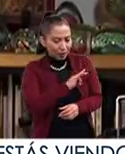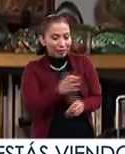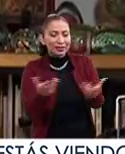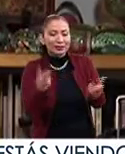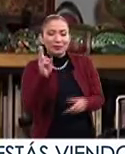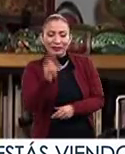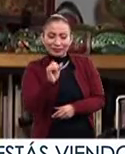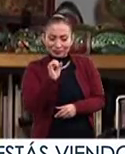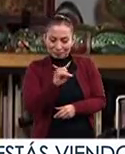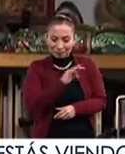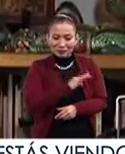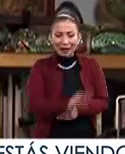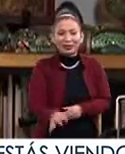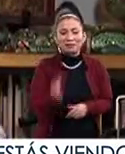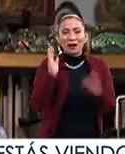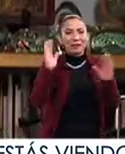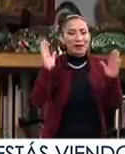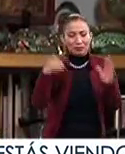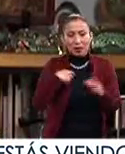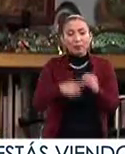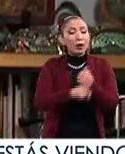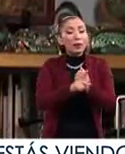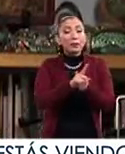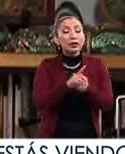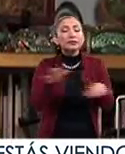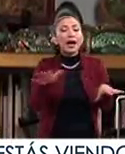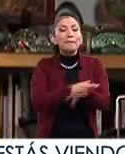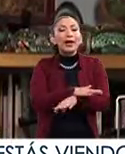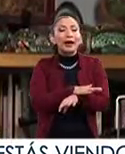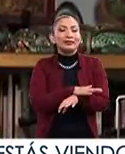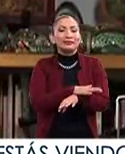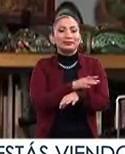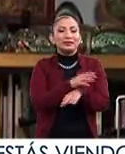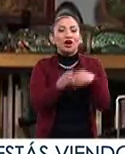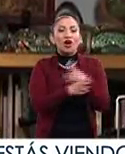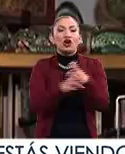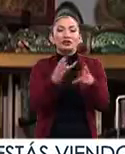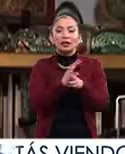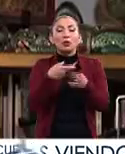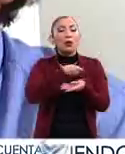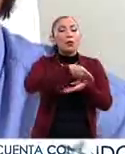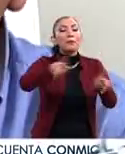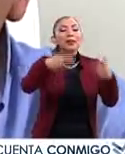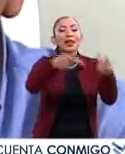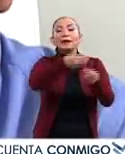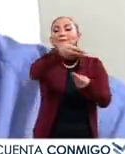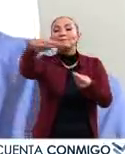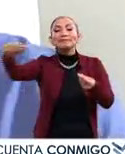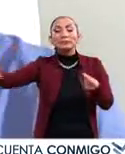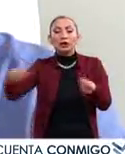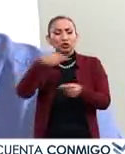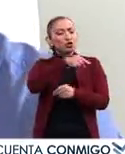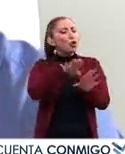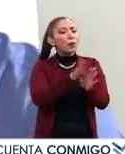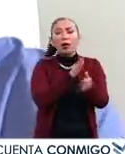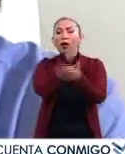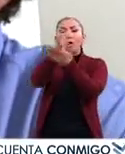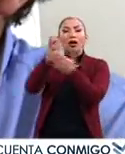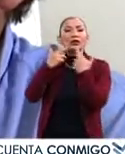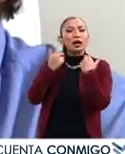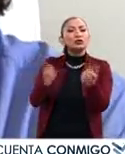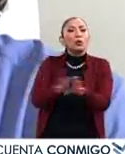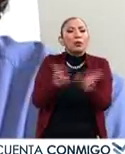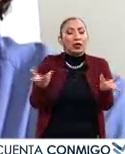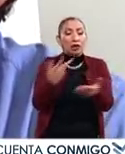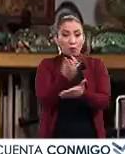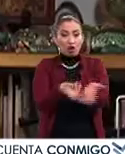puede. Es increíble. El problema es que tenemos que modificar la red de distribución. ¿Cómo le vas a creando- hacer para llegar a Claro, rancherías?